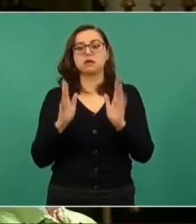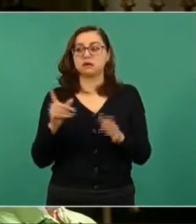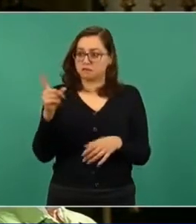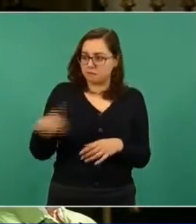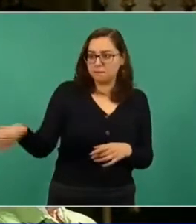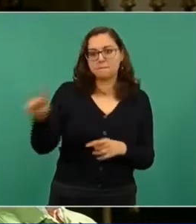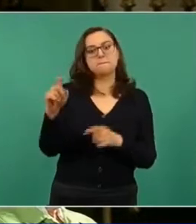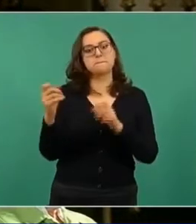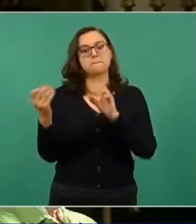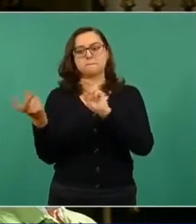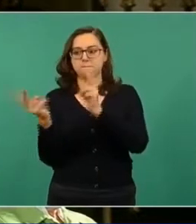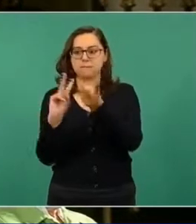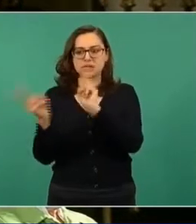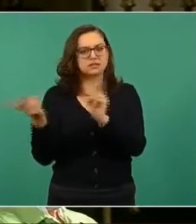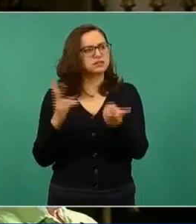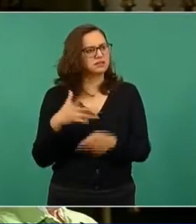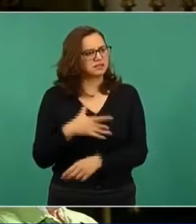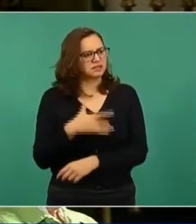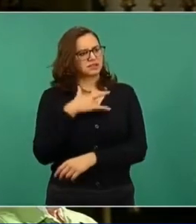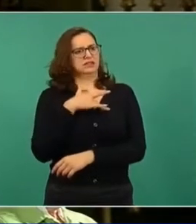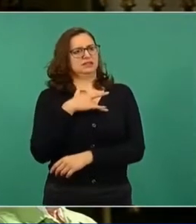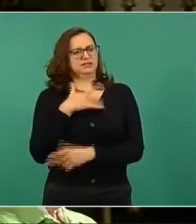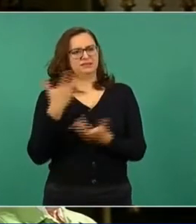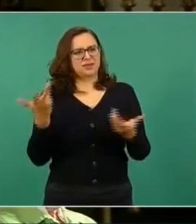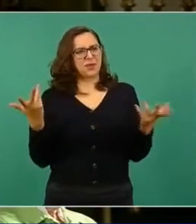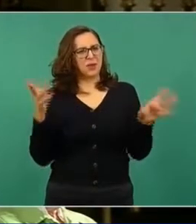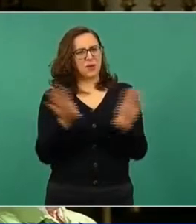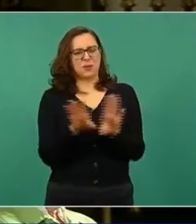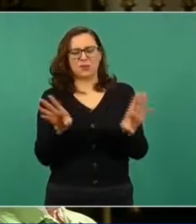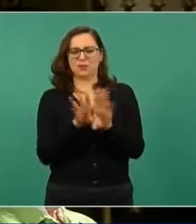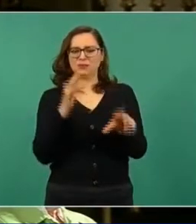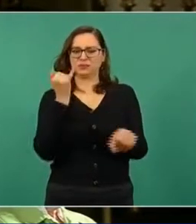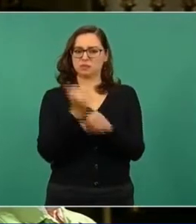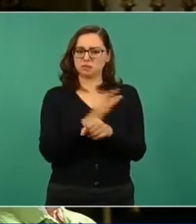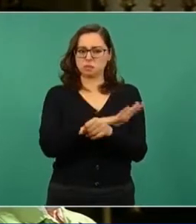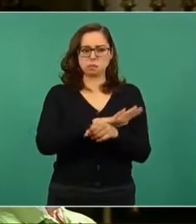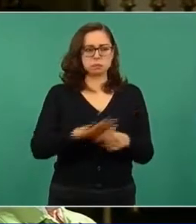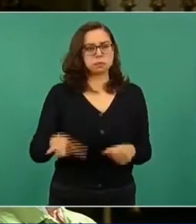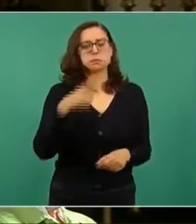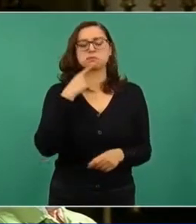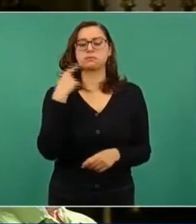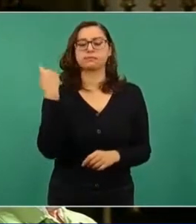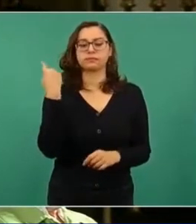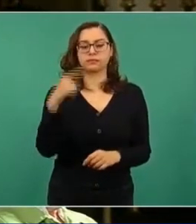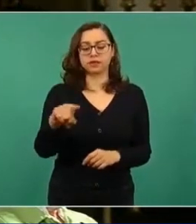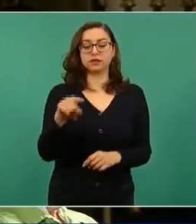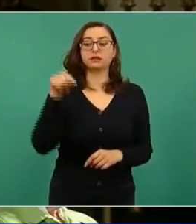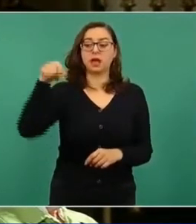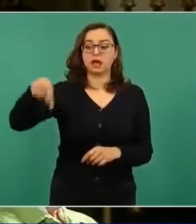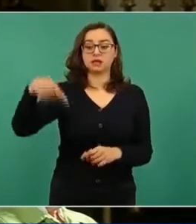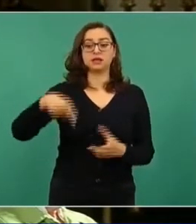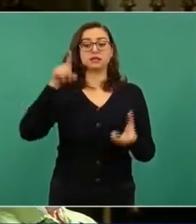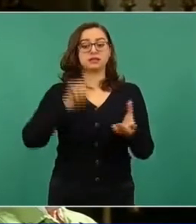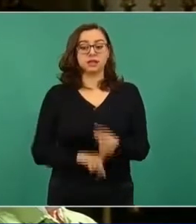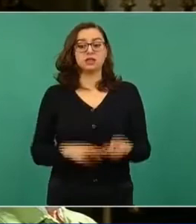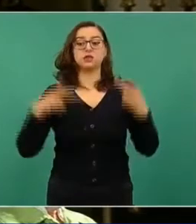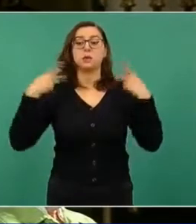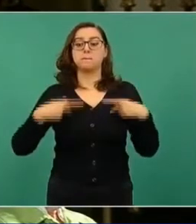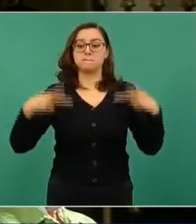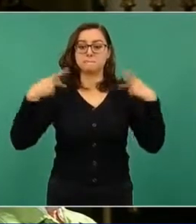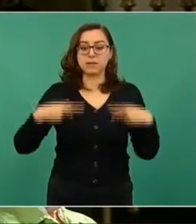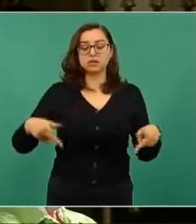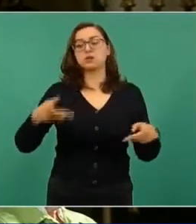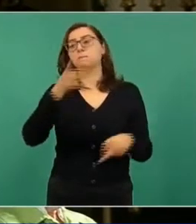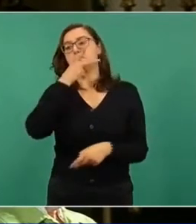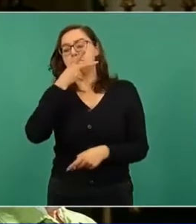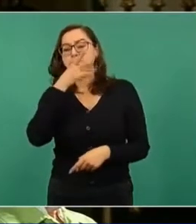propios vecinos del empresario, indignados por lo que veían. Los colonos de la colonia popular, los padres de familia del